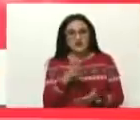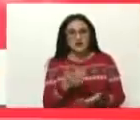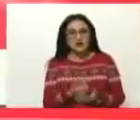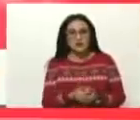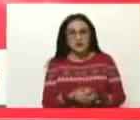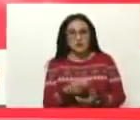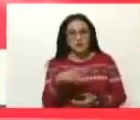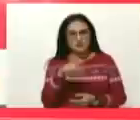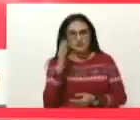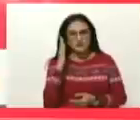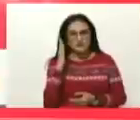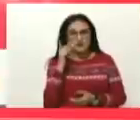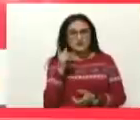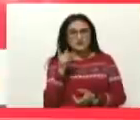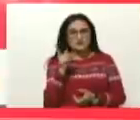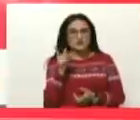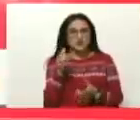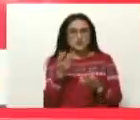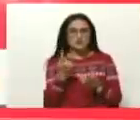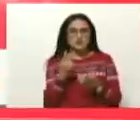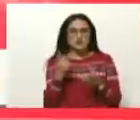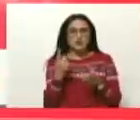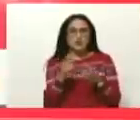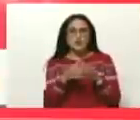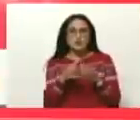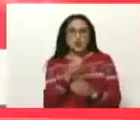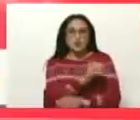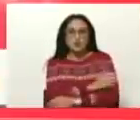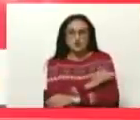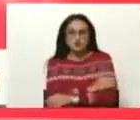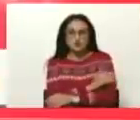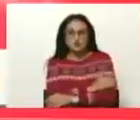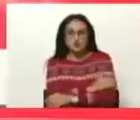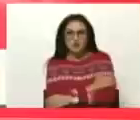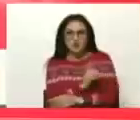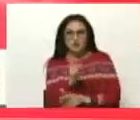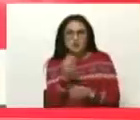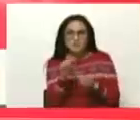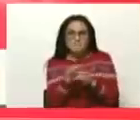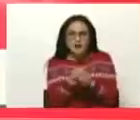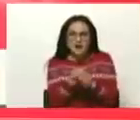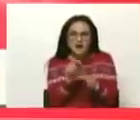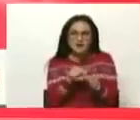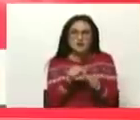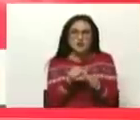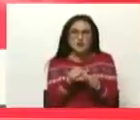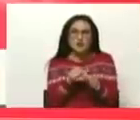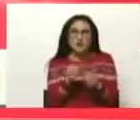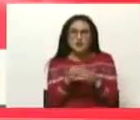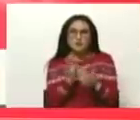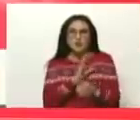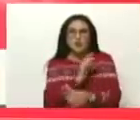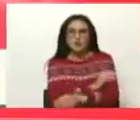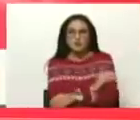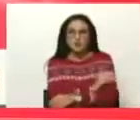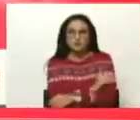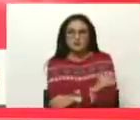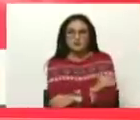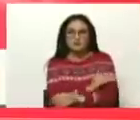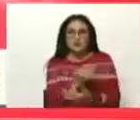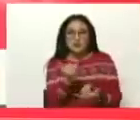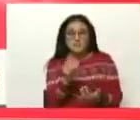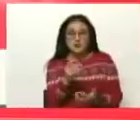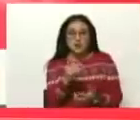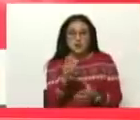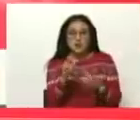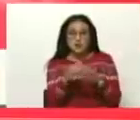Desafortunadamente, ustedes saben que ahí solo acude un sector de la oposición, solo un pequeño sector de la oposición, pero ha sido el sector